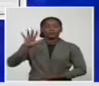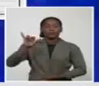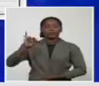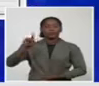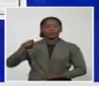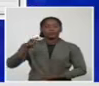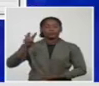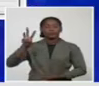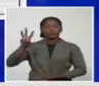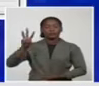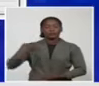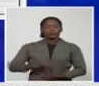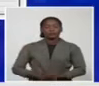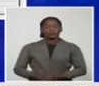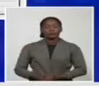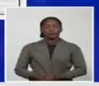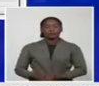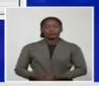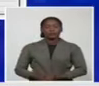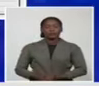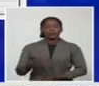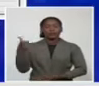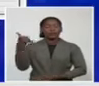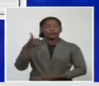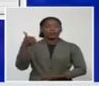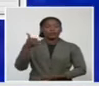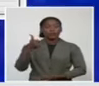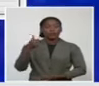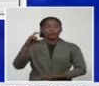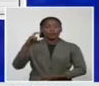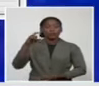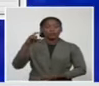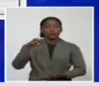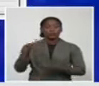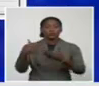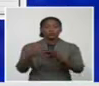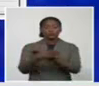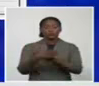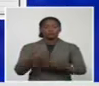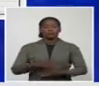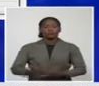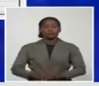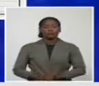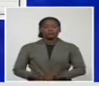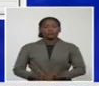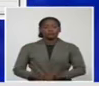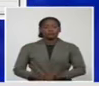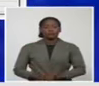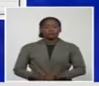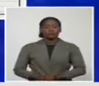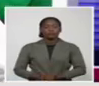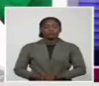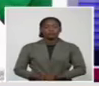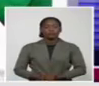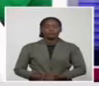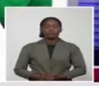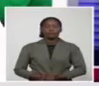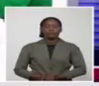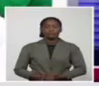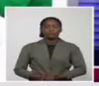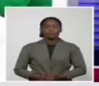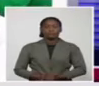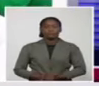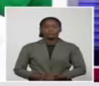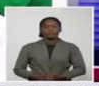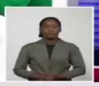256,43, y le sigue Jiguaní y Cauto Cristo. Un elemento que creo que también